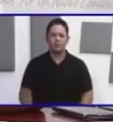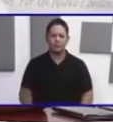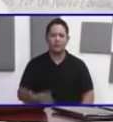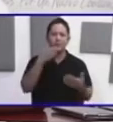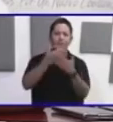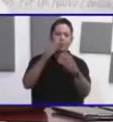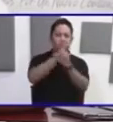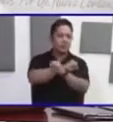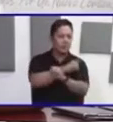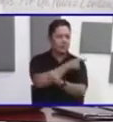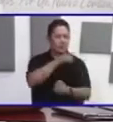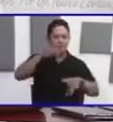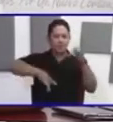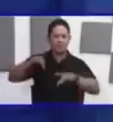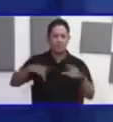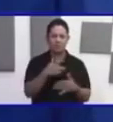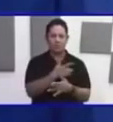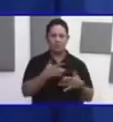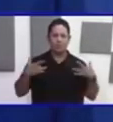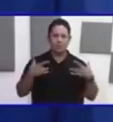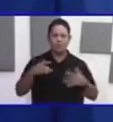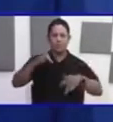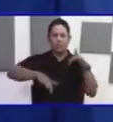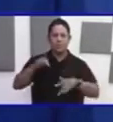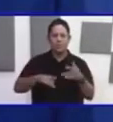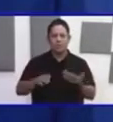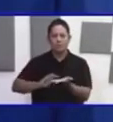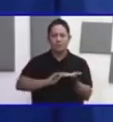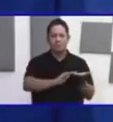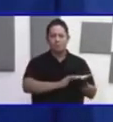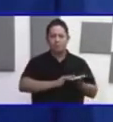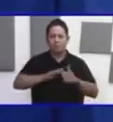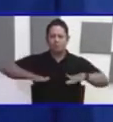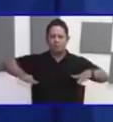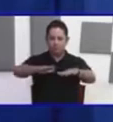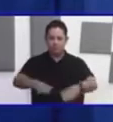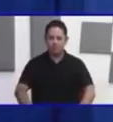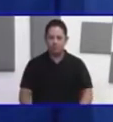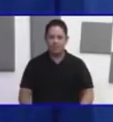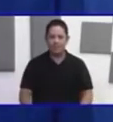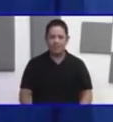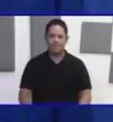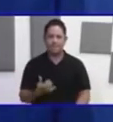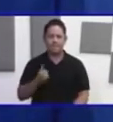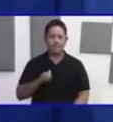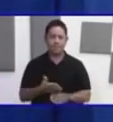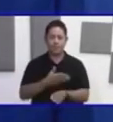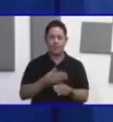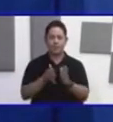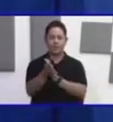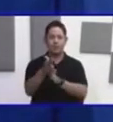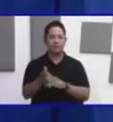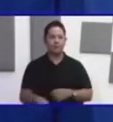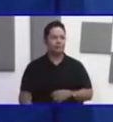noches, Secretario de Salud, Secretario de Infraestructura. Queremos, después de hacer esa introducción,